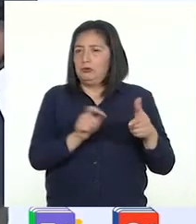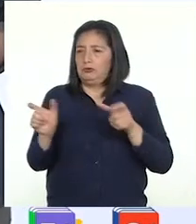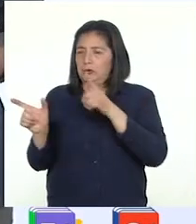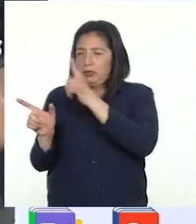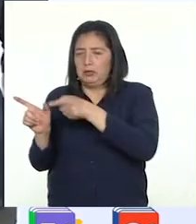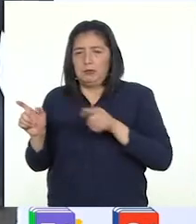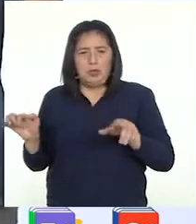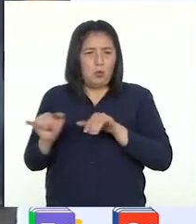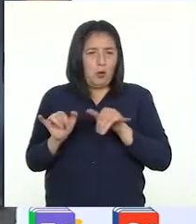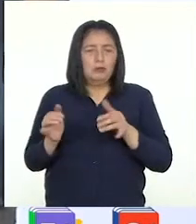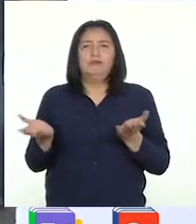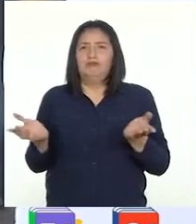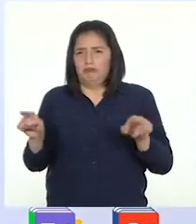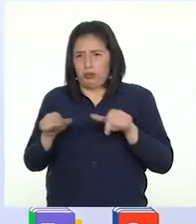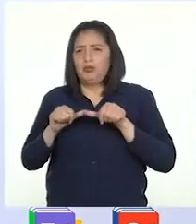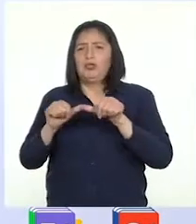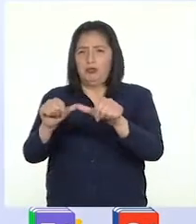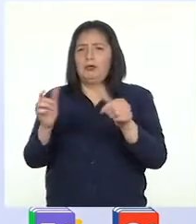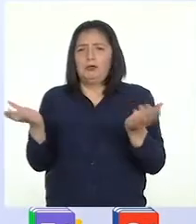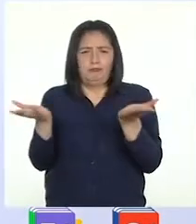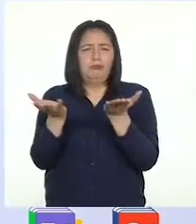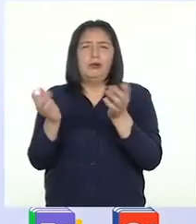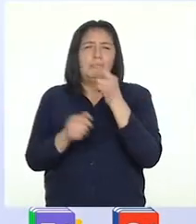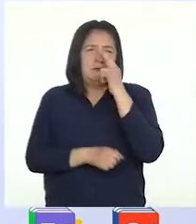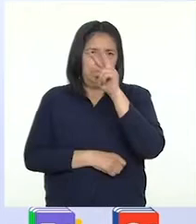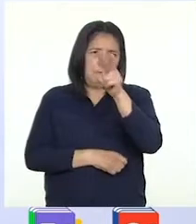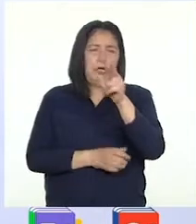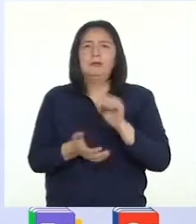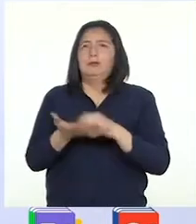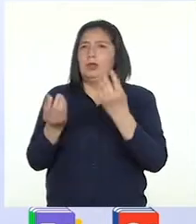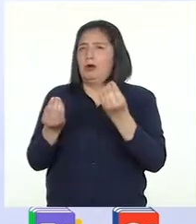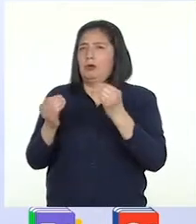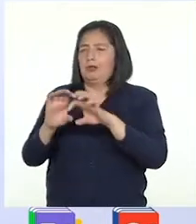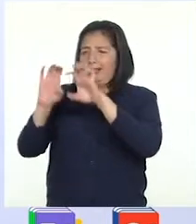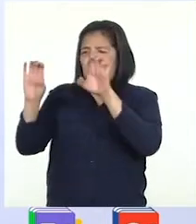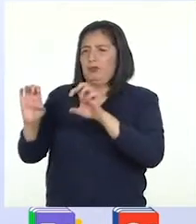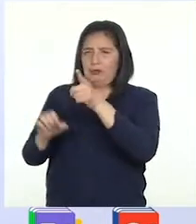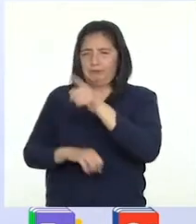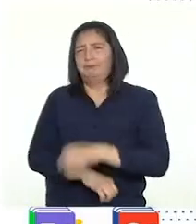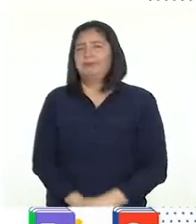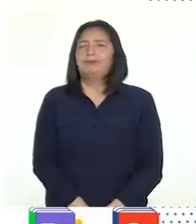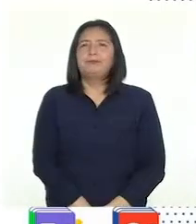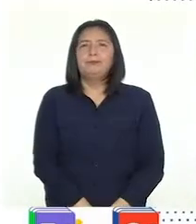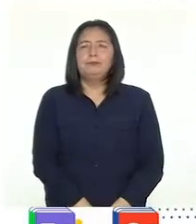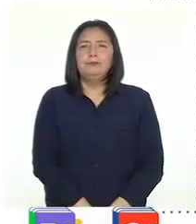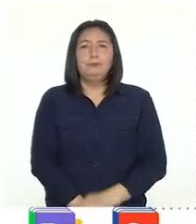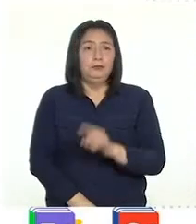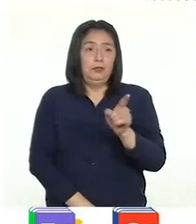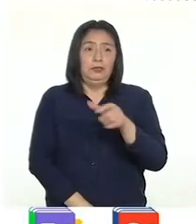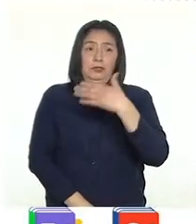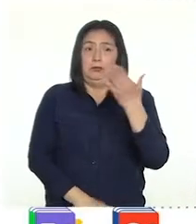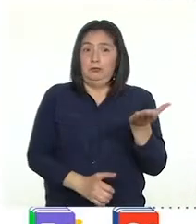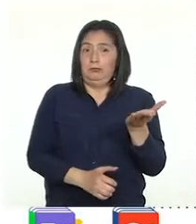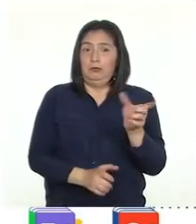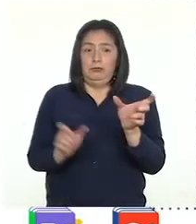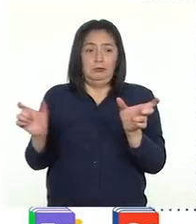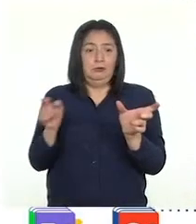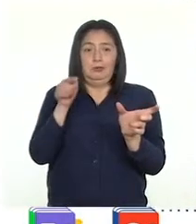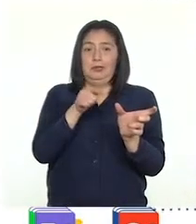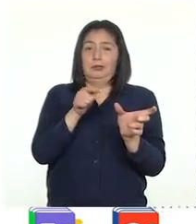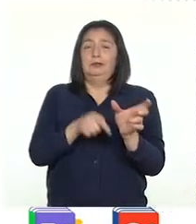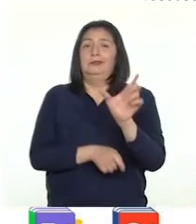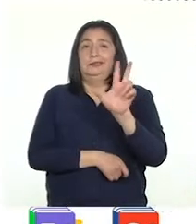número, la igualdad se mantiene. Veamos esto traducido a una ecuación. En un lado de la igualdad